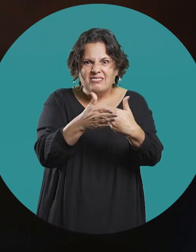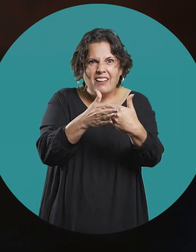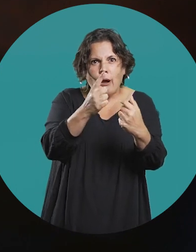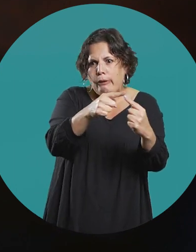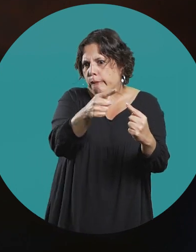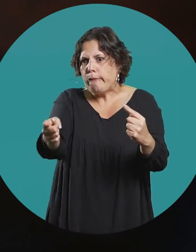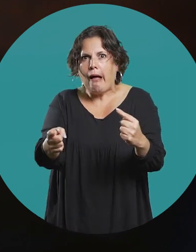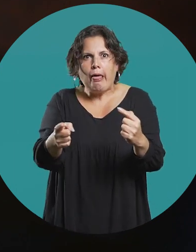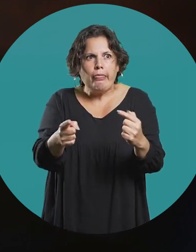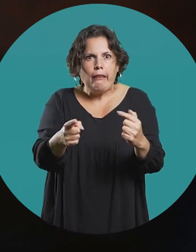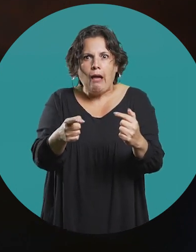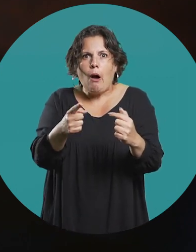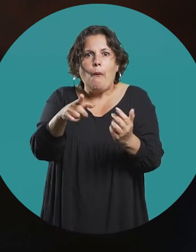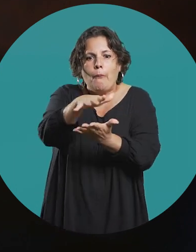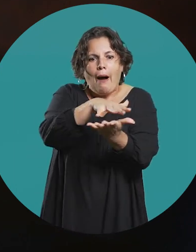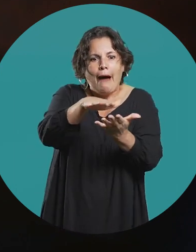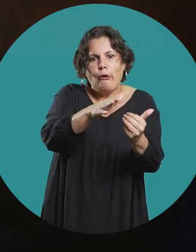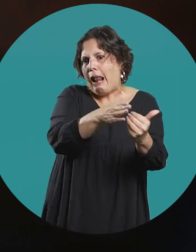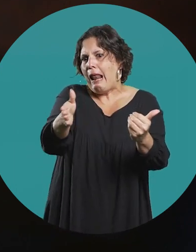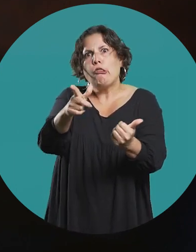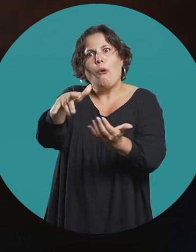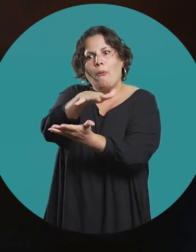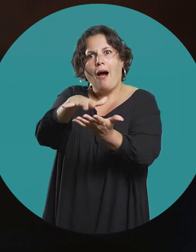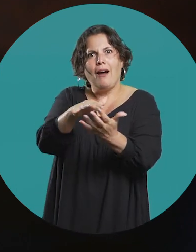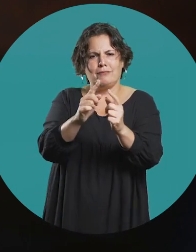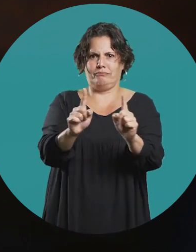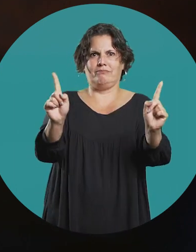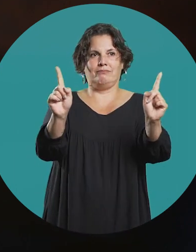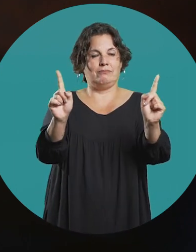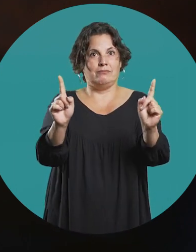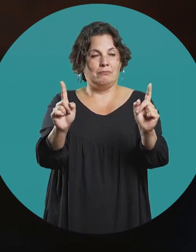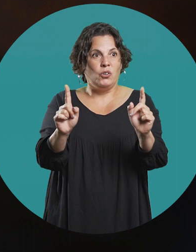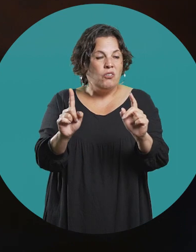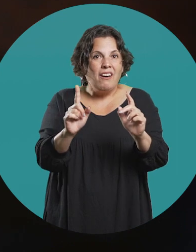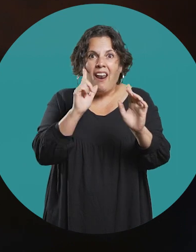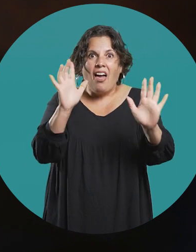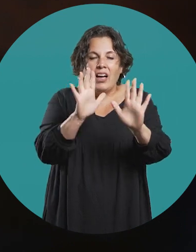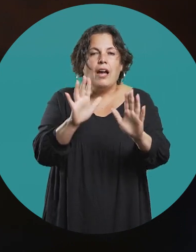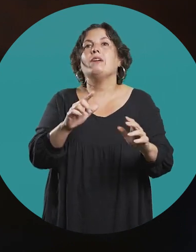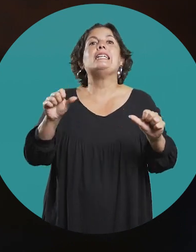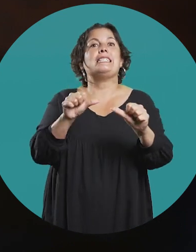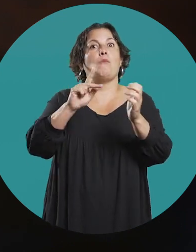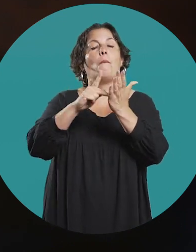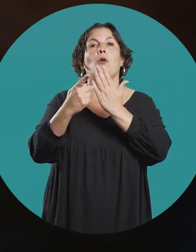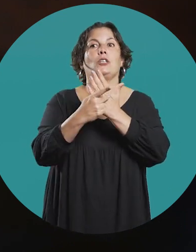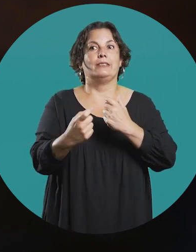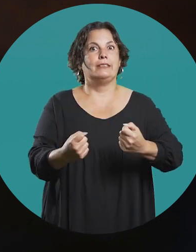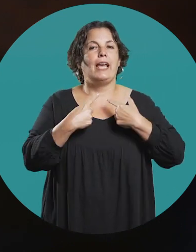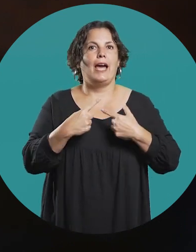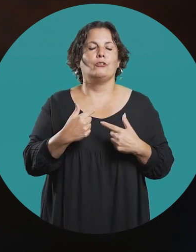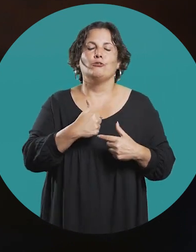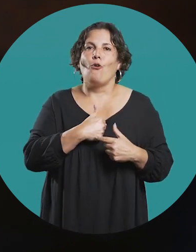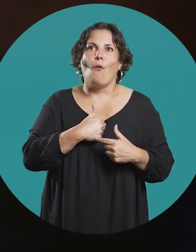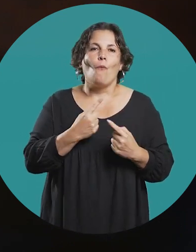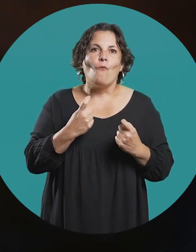veces están realmente muy cerca, a veces es un barrio que está al lado de otro, y es el día y la noche. Un proyecto que hicimos que me